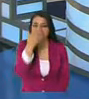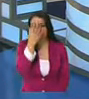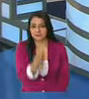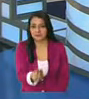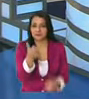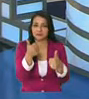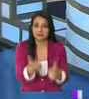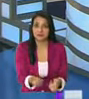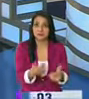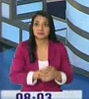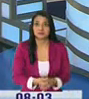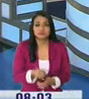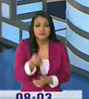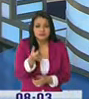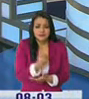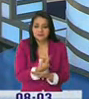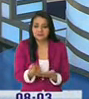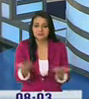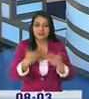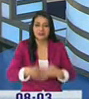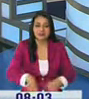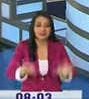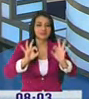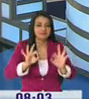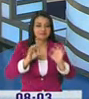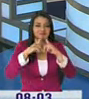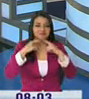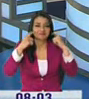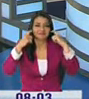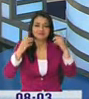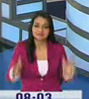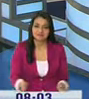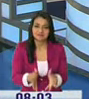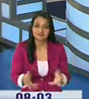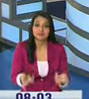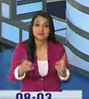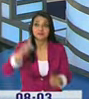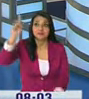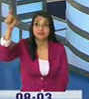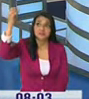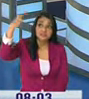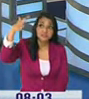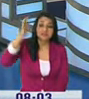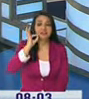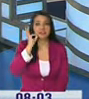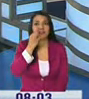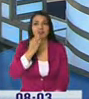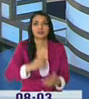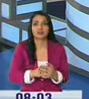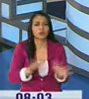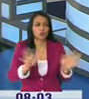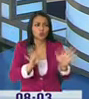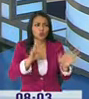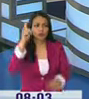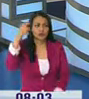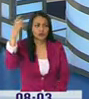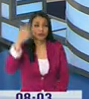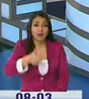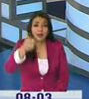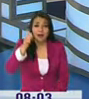nosotros, finalizando ya la semana, así que póngale una buena sonrisa, buen ánimo. Además, hay un sol rico acá en la capital. No hablas de sol, ayer